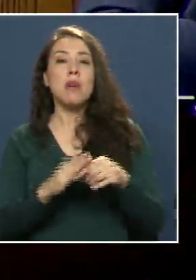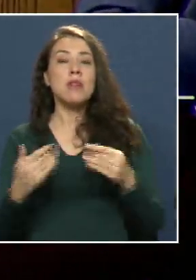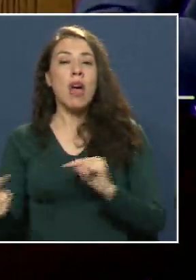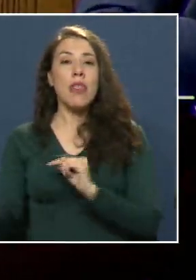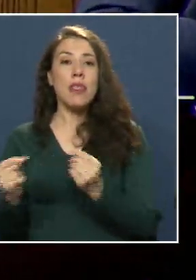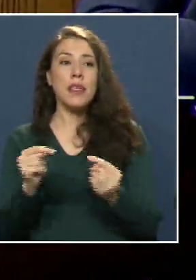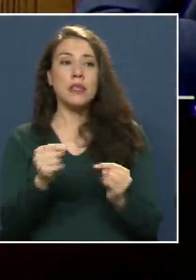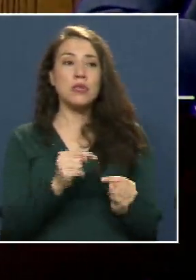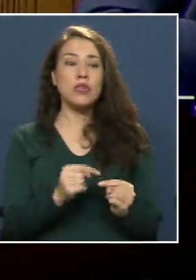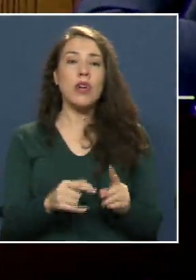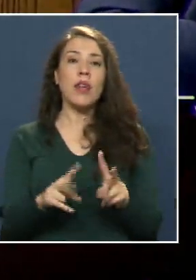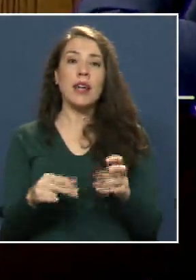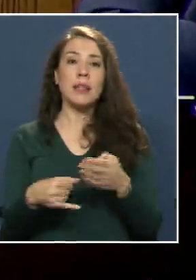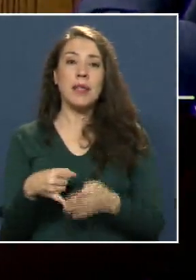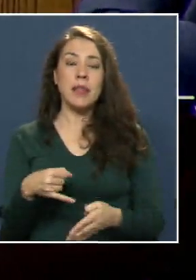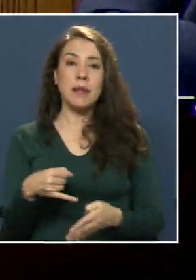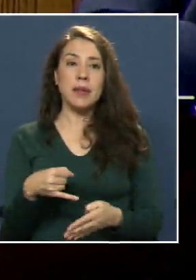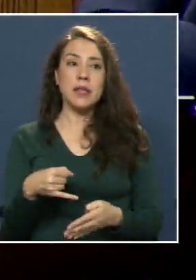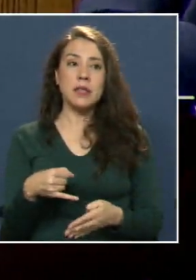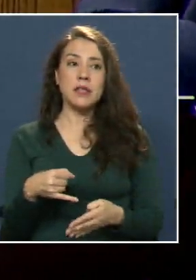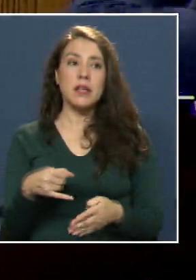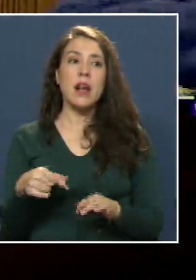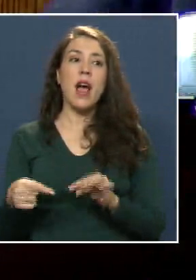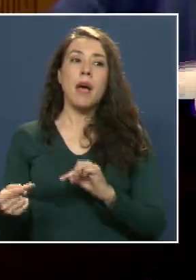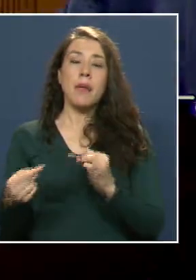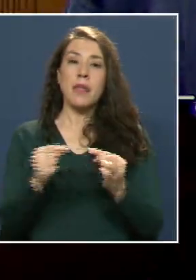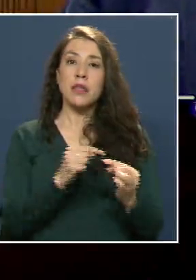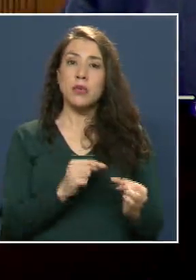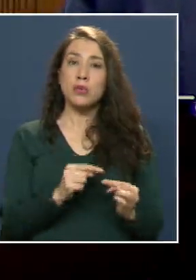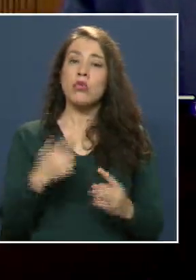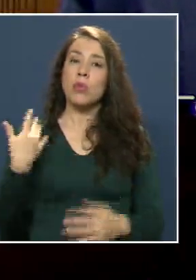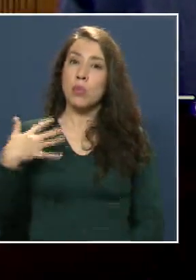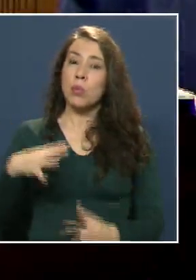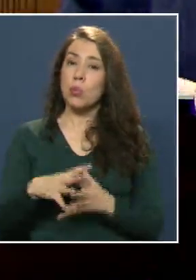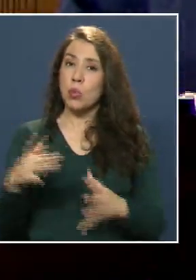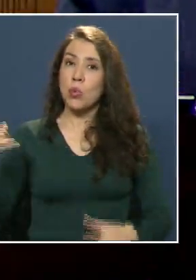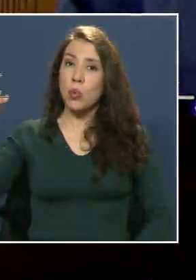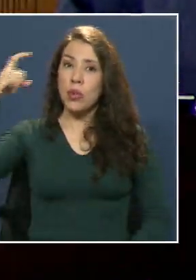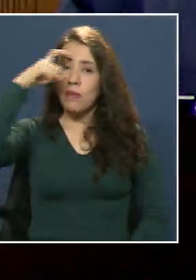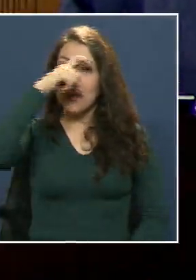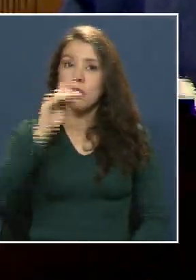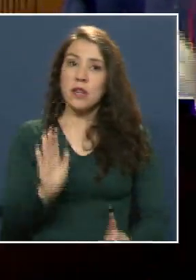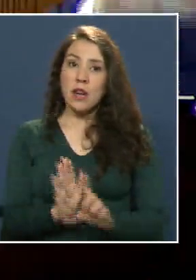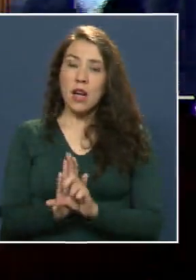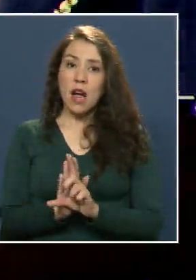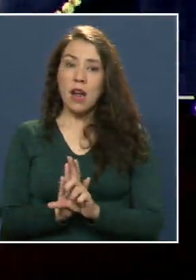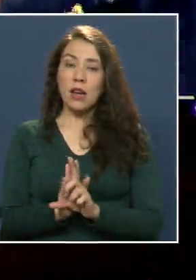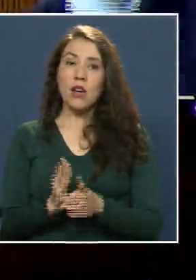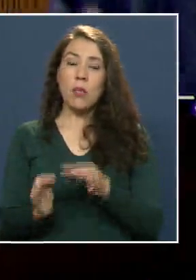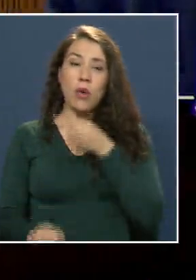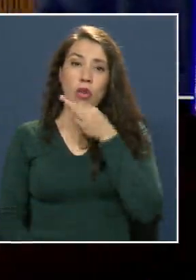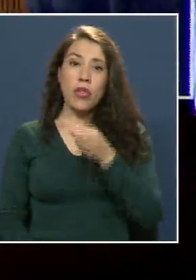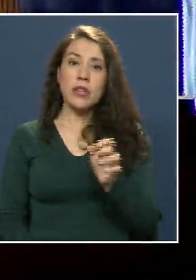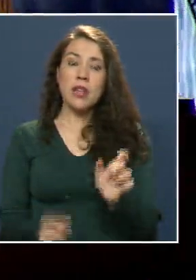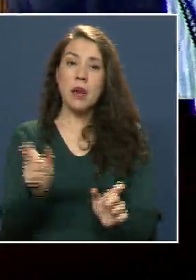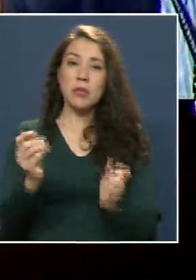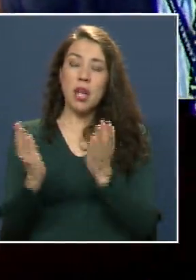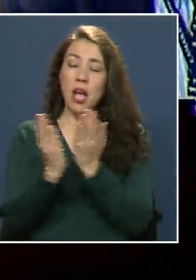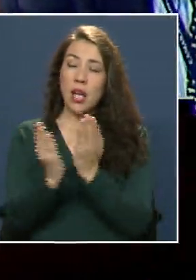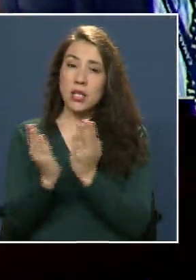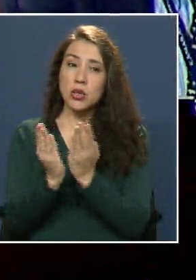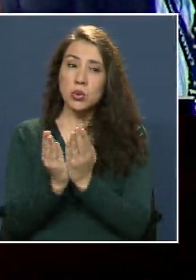discusión de la prescripción es una discusión jurídicamente difícil, como sostienen aquellos que han